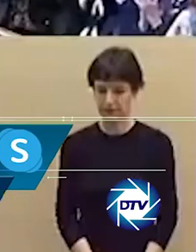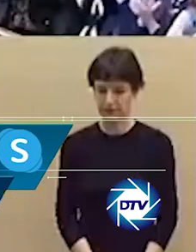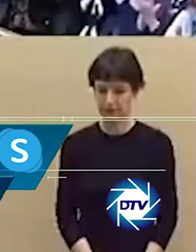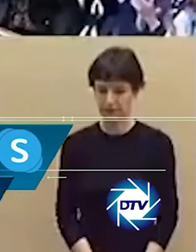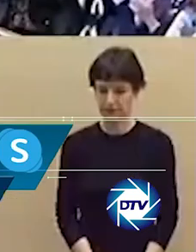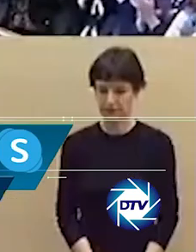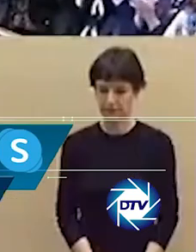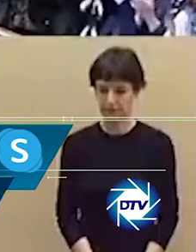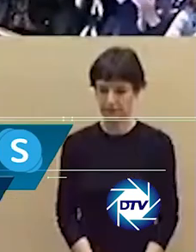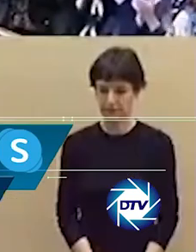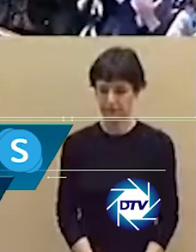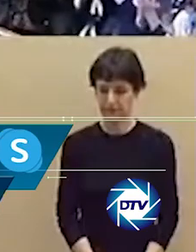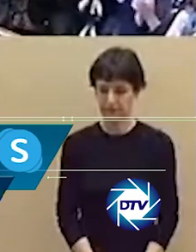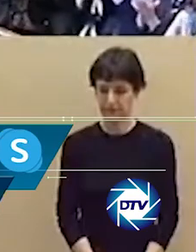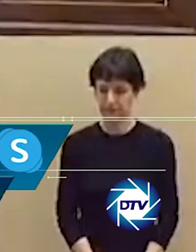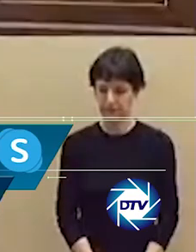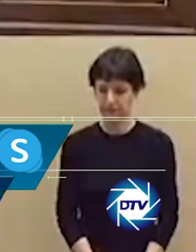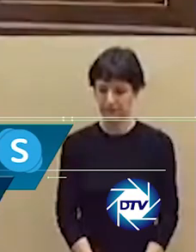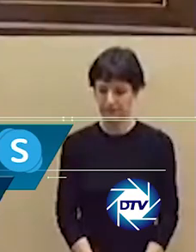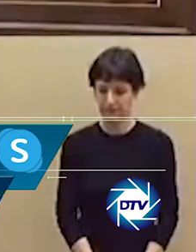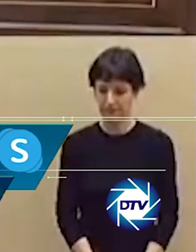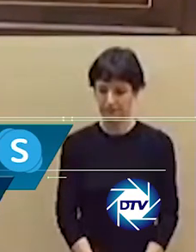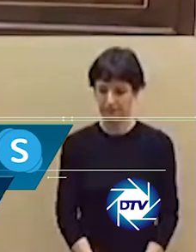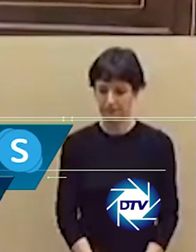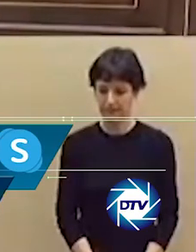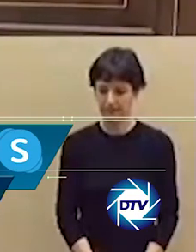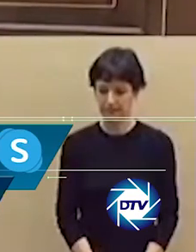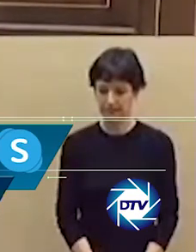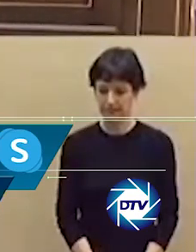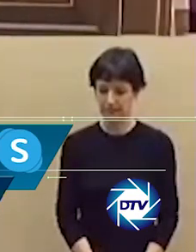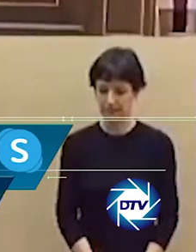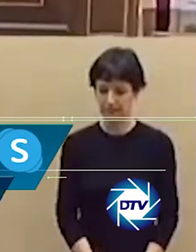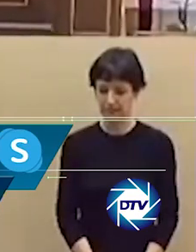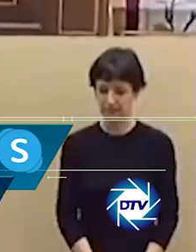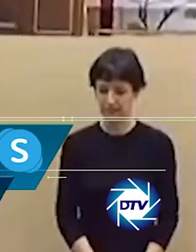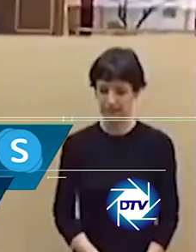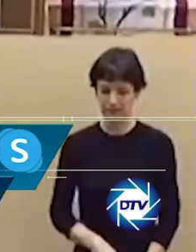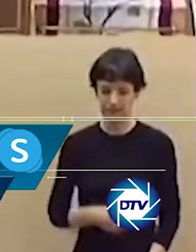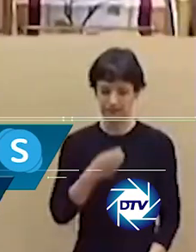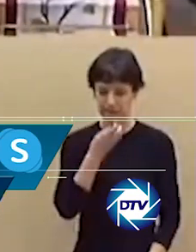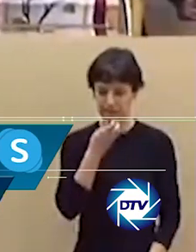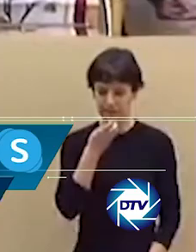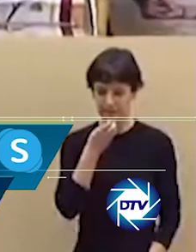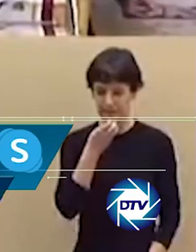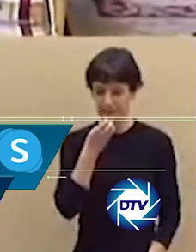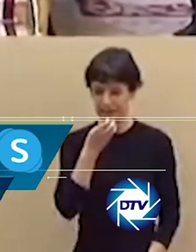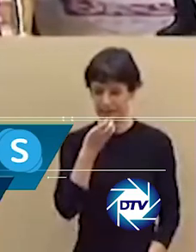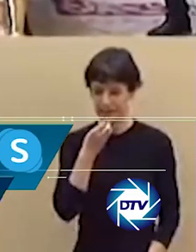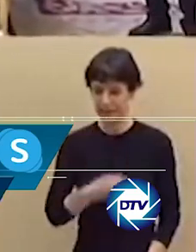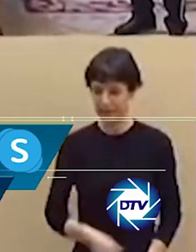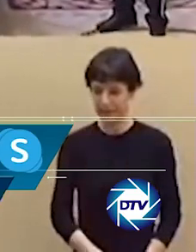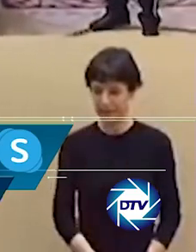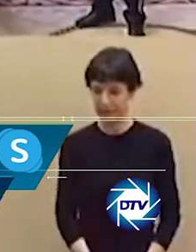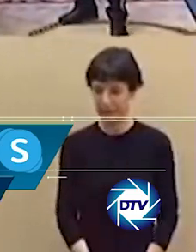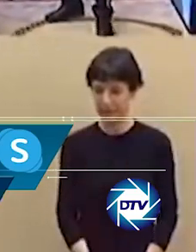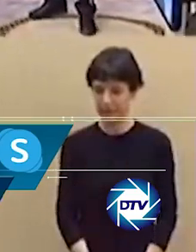desvirtúa lo que hoy es lo que está ocurriendo realmente en Ucrania, pero además que contribuye un mito que no es cierto sobre los terribles sucesos de la guerra